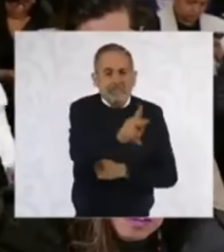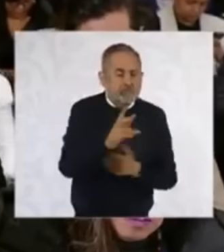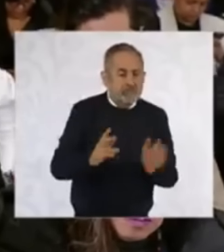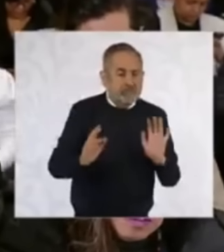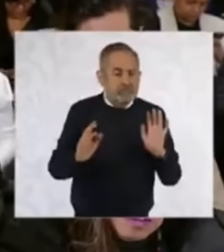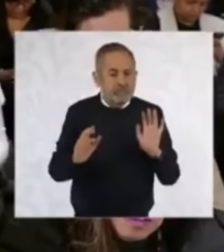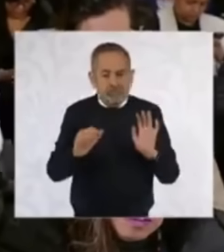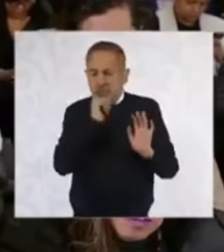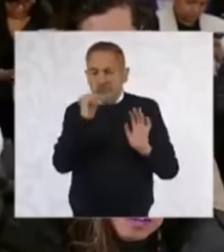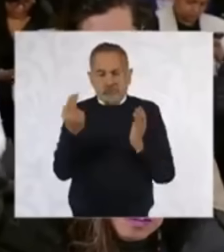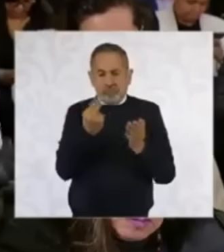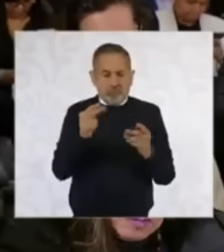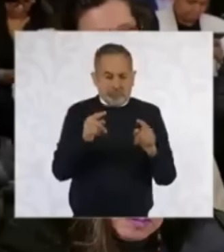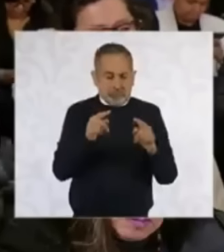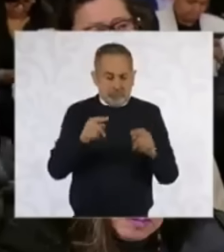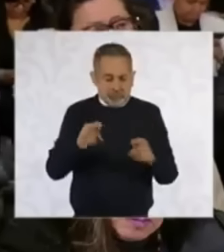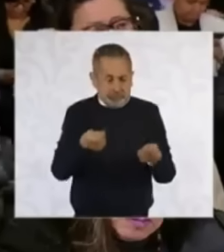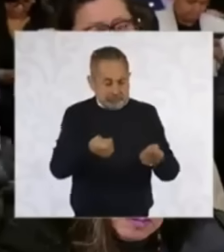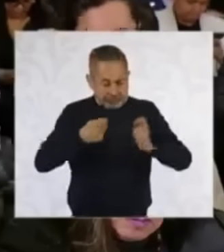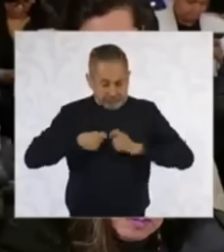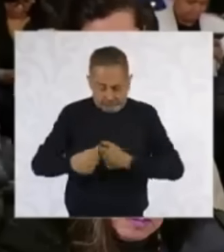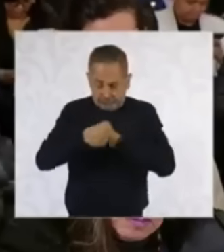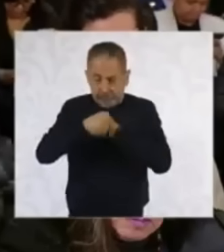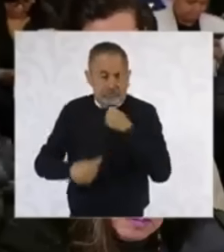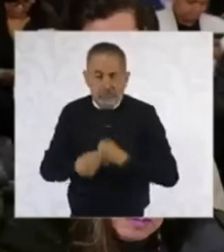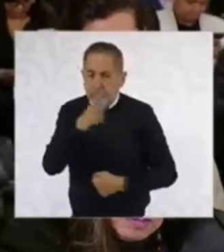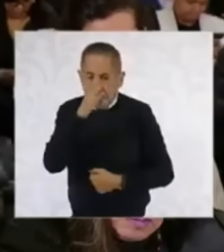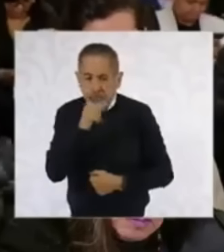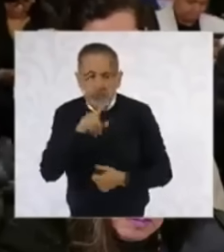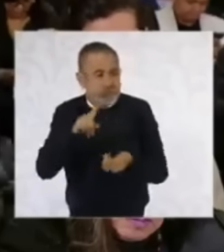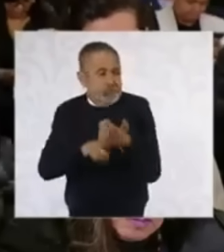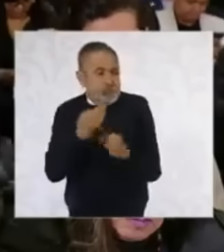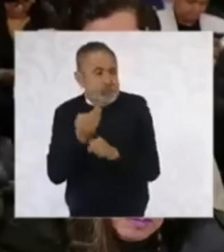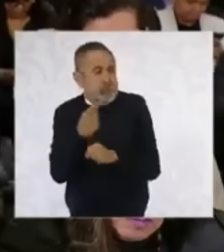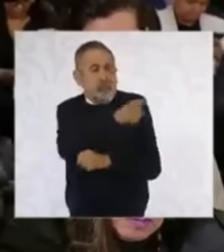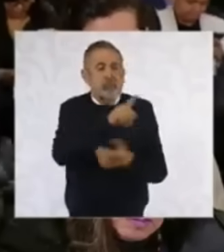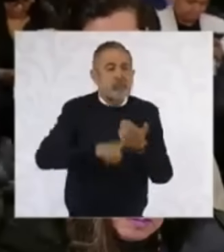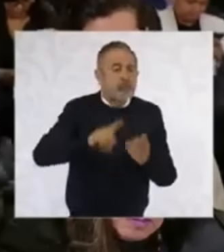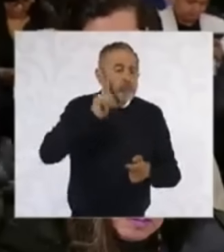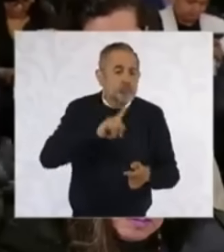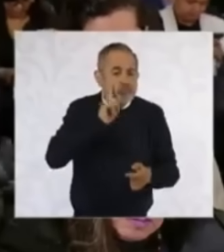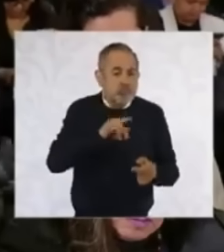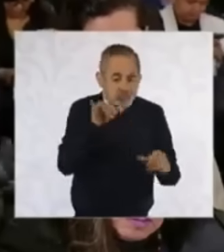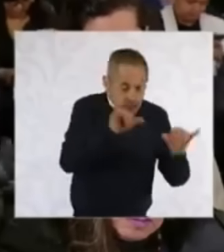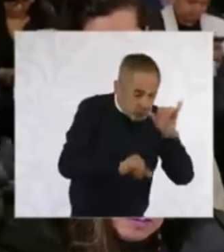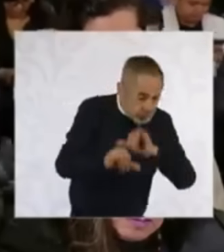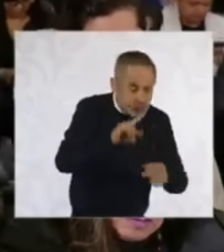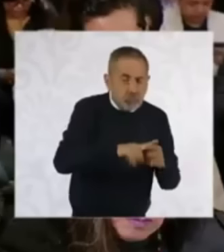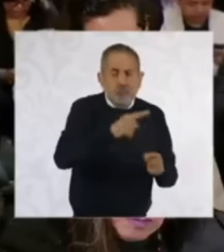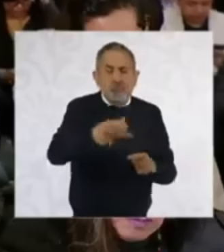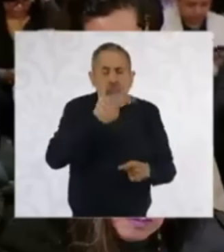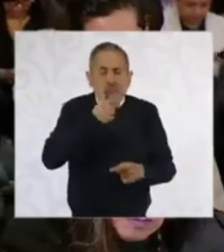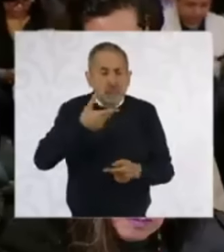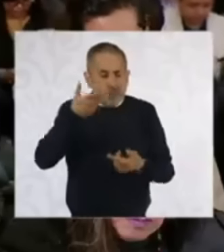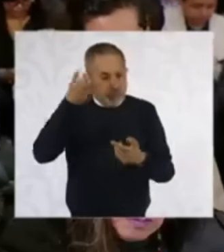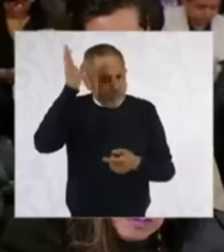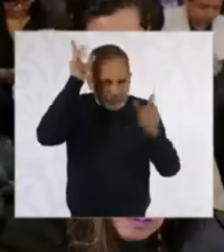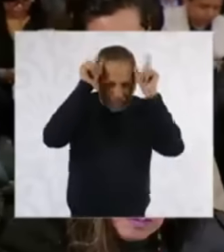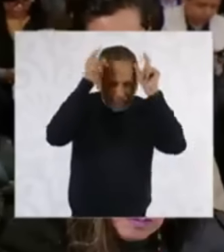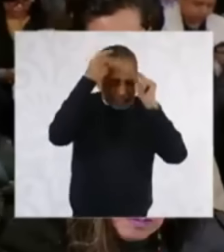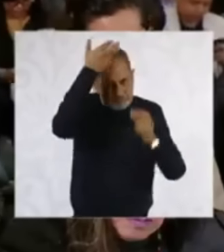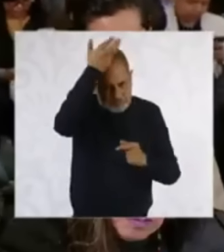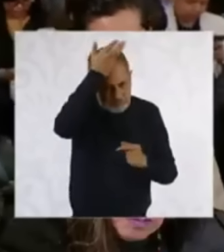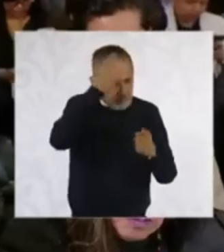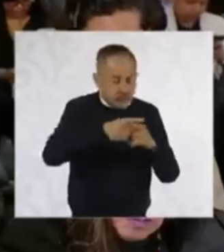acredita ser cirujanos en Durango acaban de detener a una química y un enfermero que realizaban liposucciones o algunos licenciados